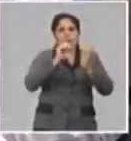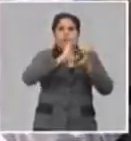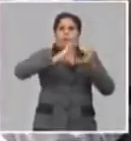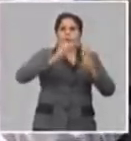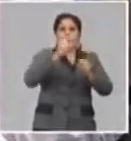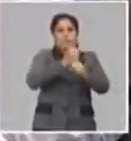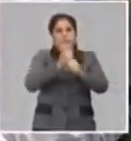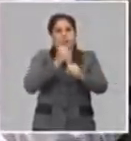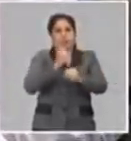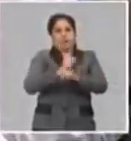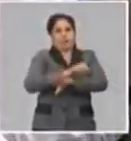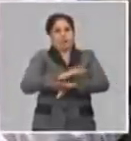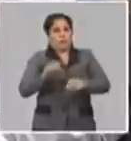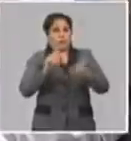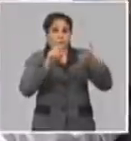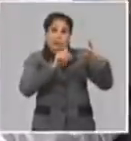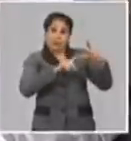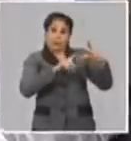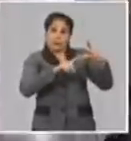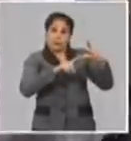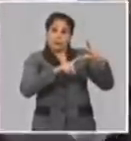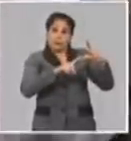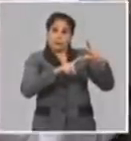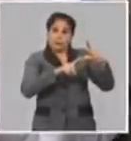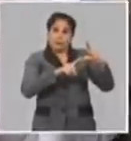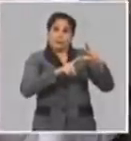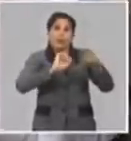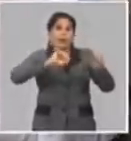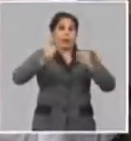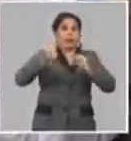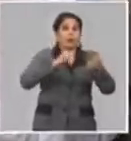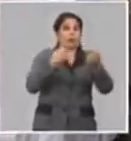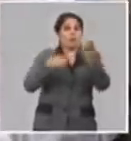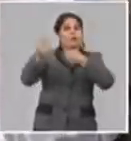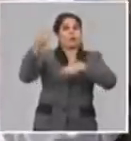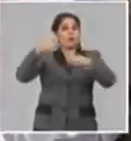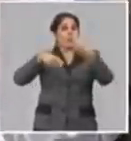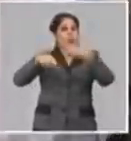estrategia. Tercero, la regulación del mercado,